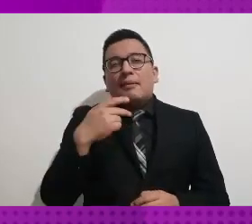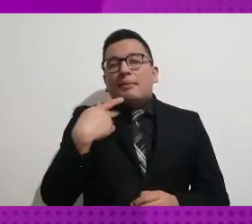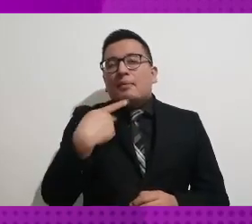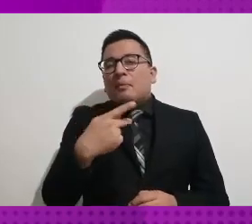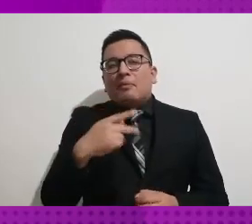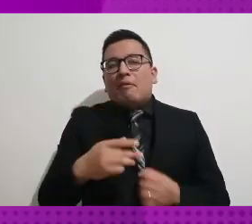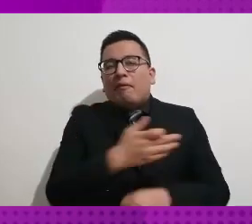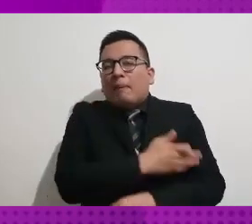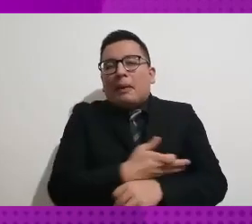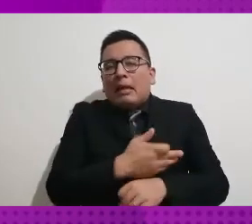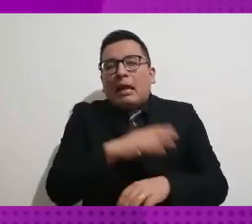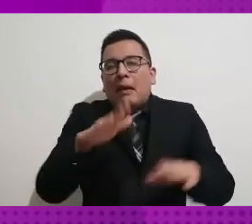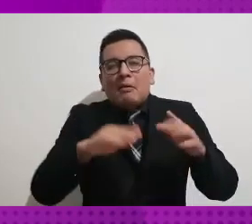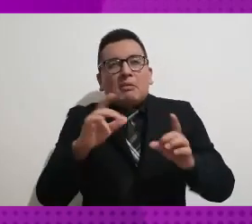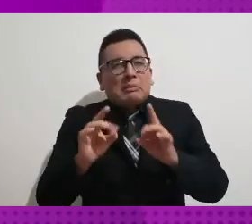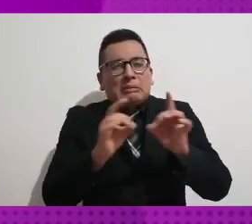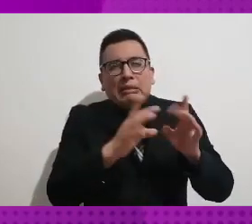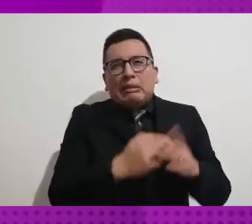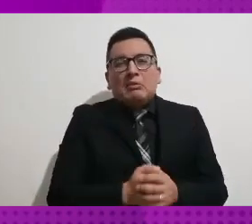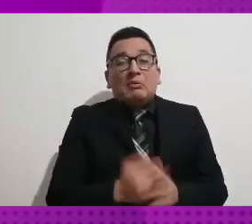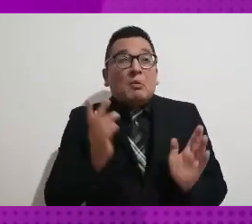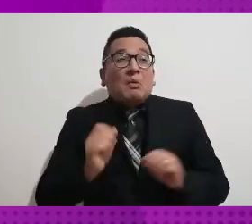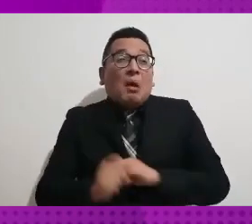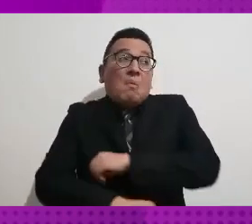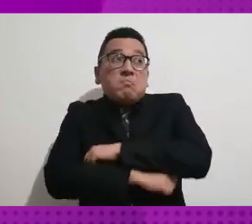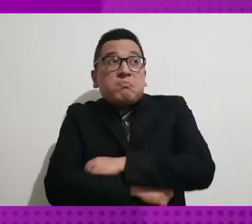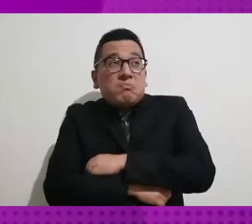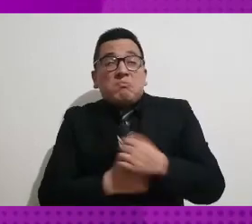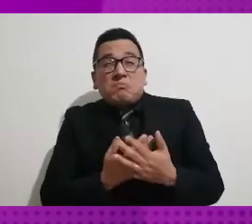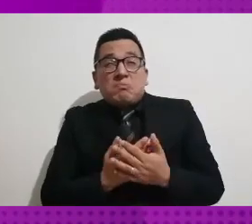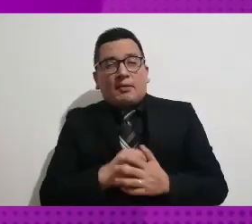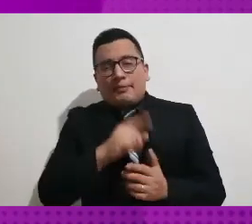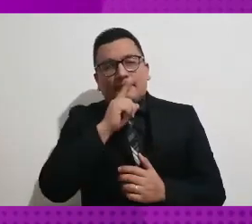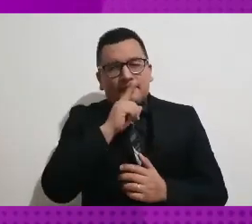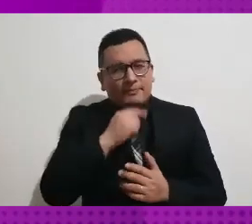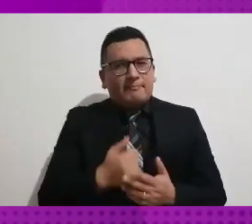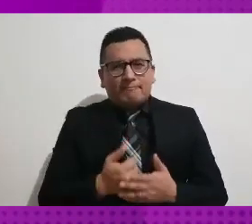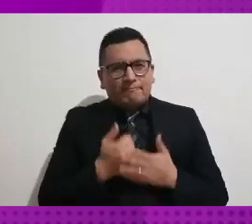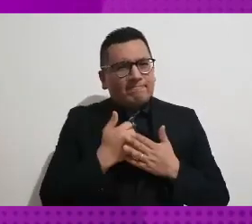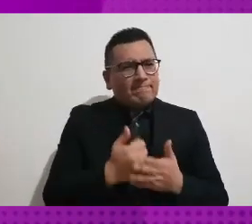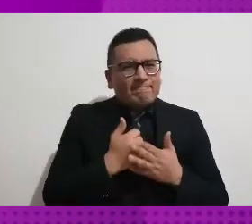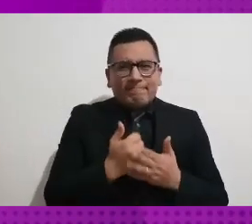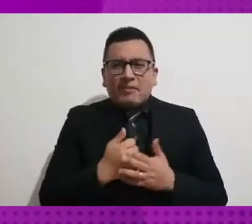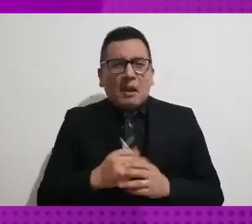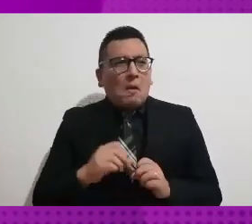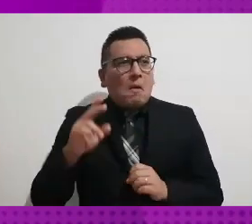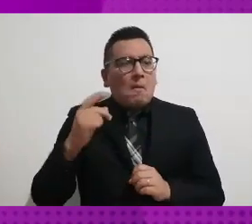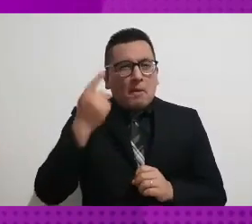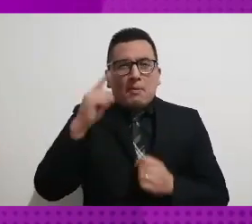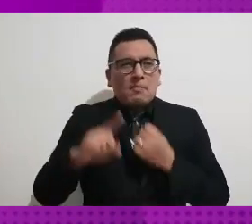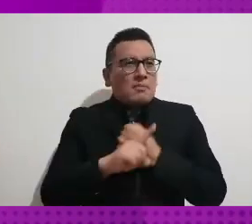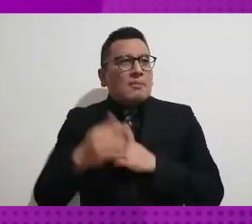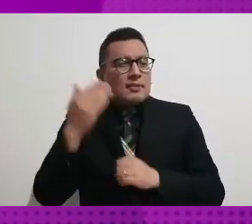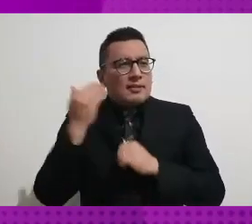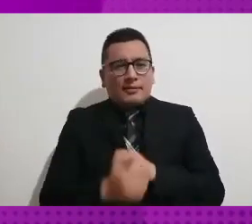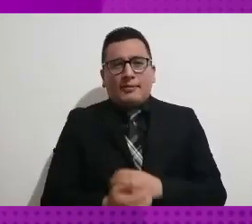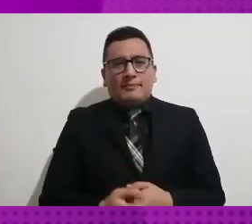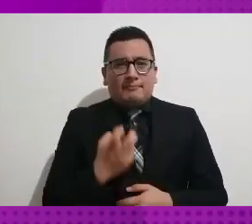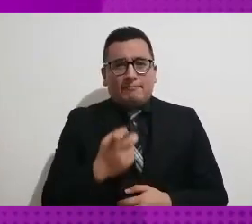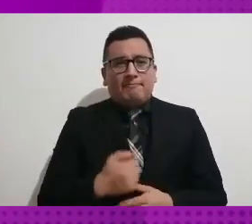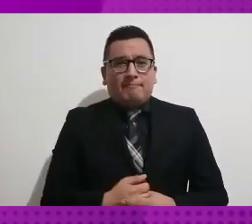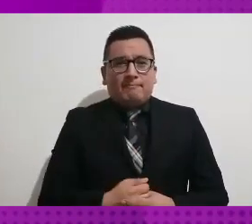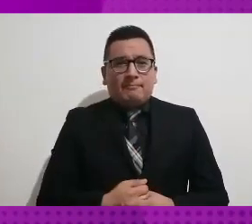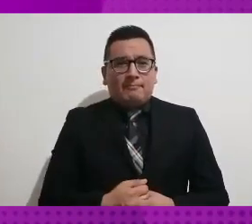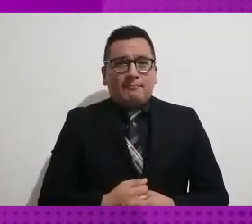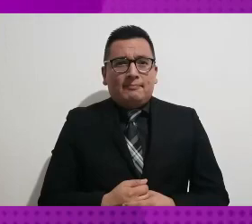¿no? Para que puedas generar al rato, seas también que participes. Yo a veces digo, bueno,